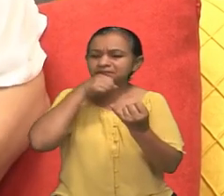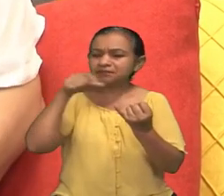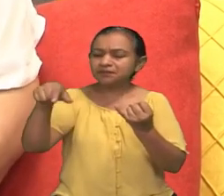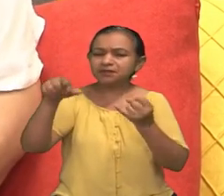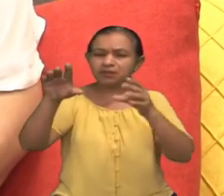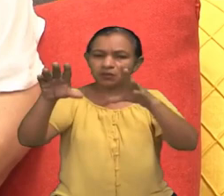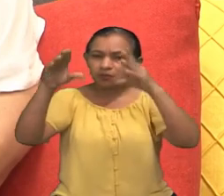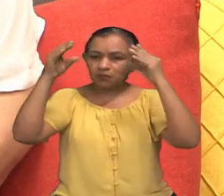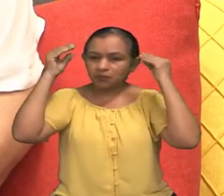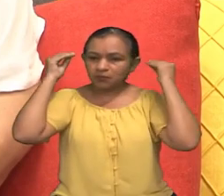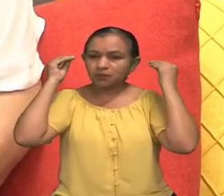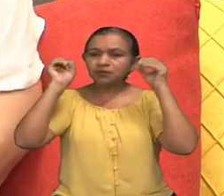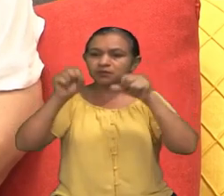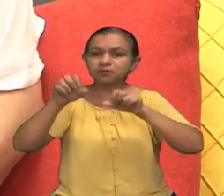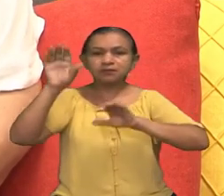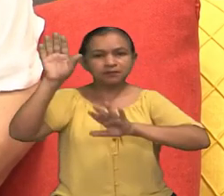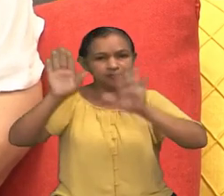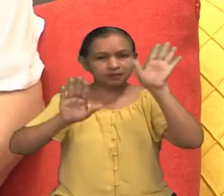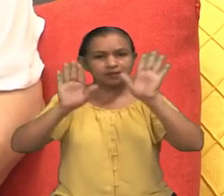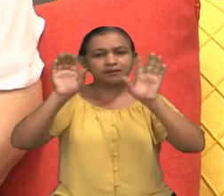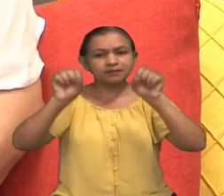cursos de